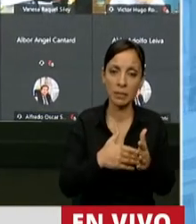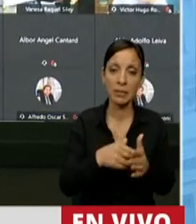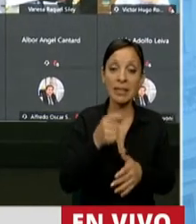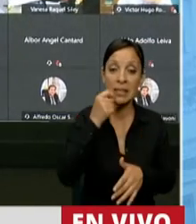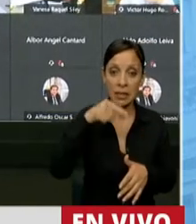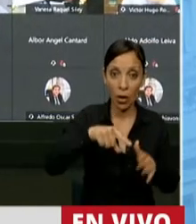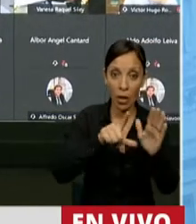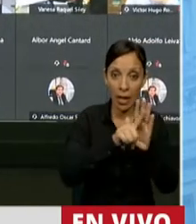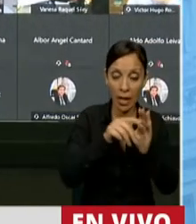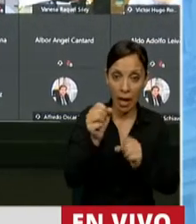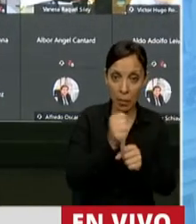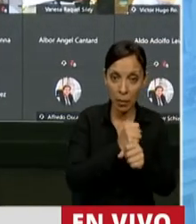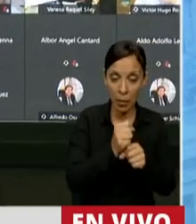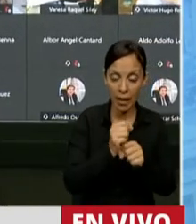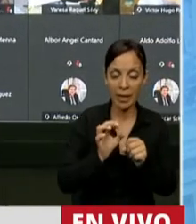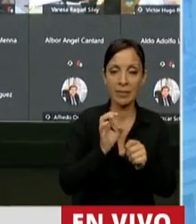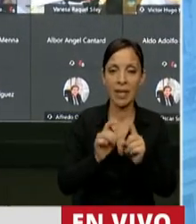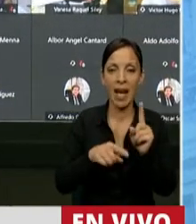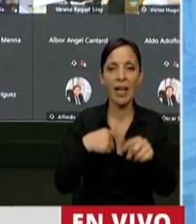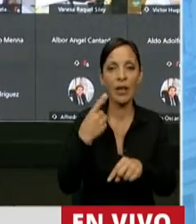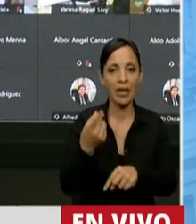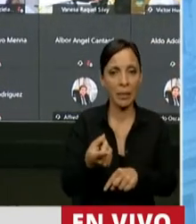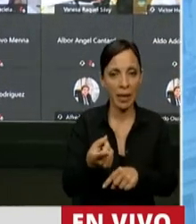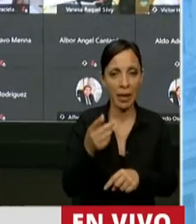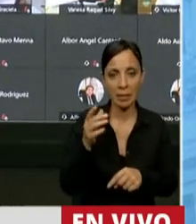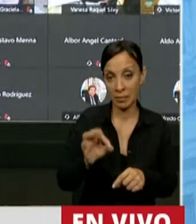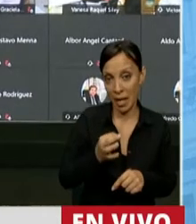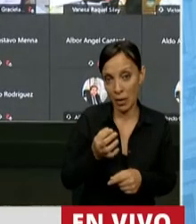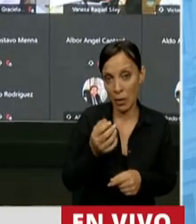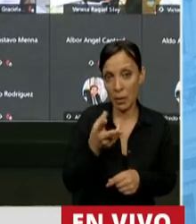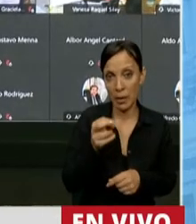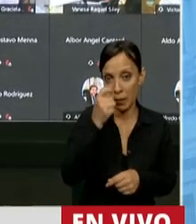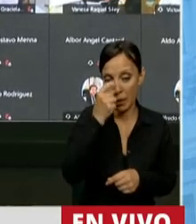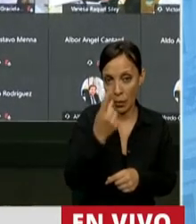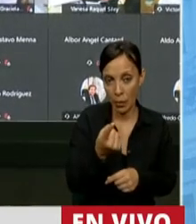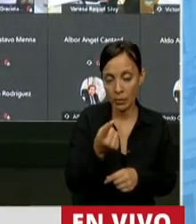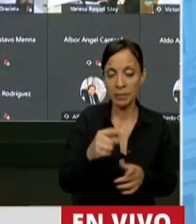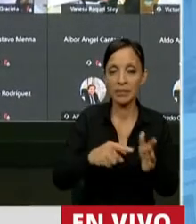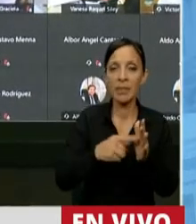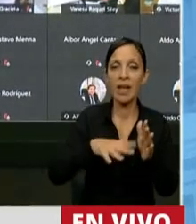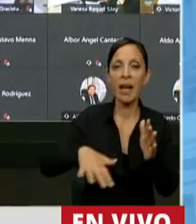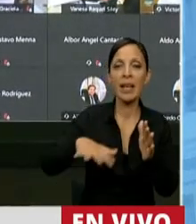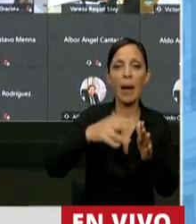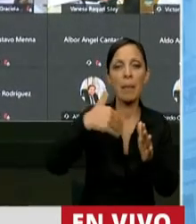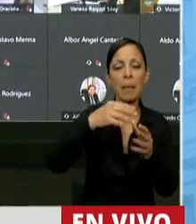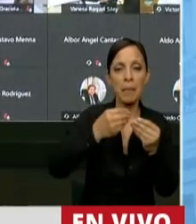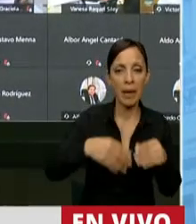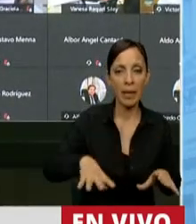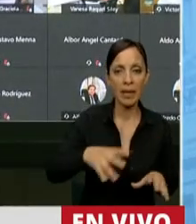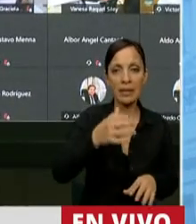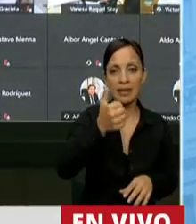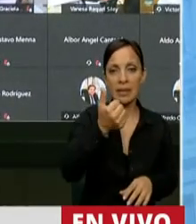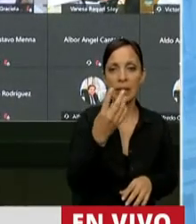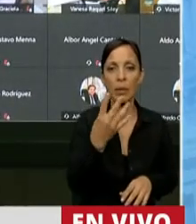aprueba el año que viene, el 2021, la ciudad de Buenos Aires va a perder